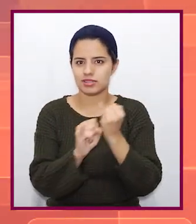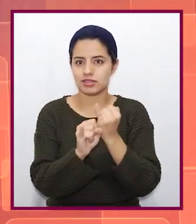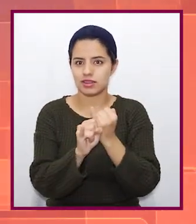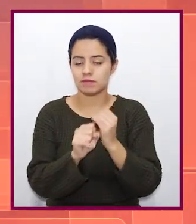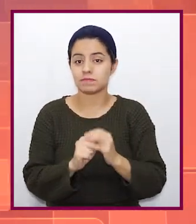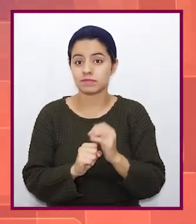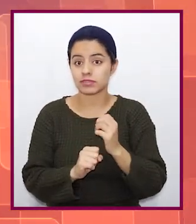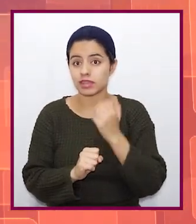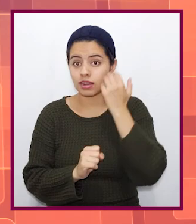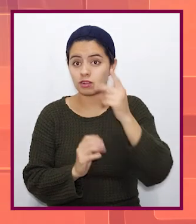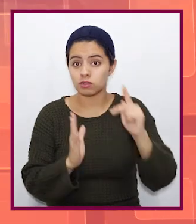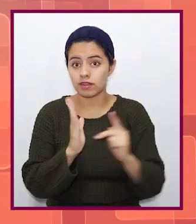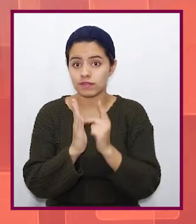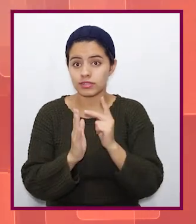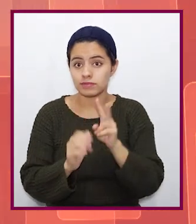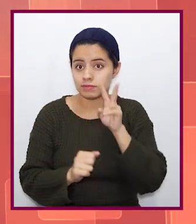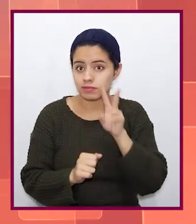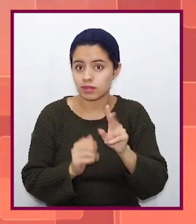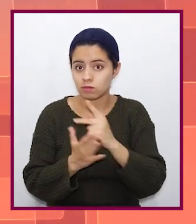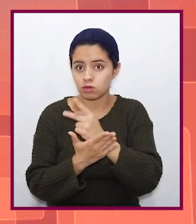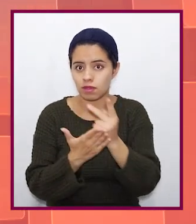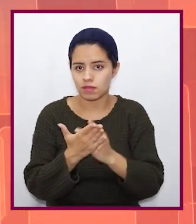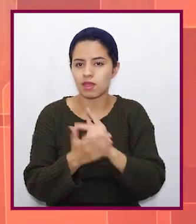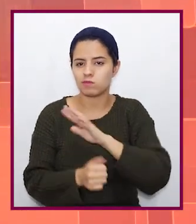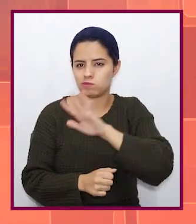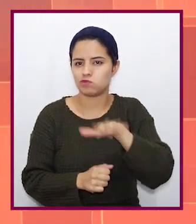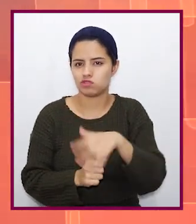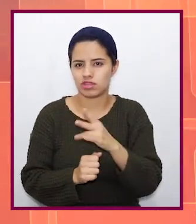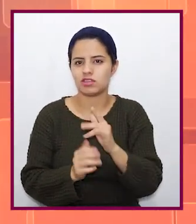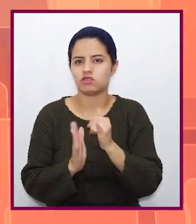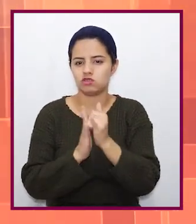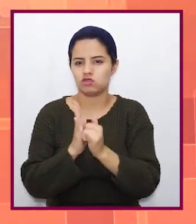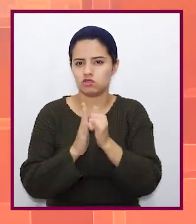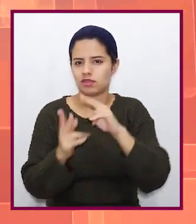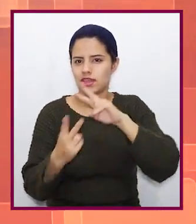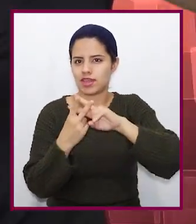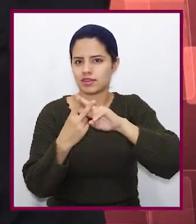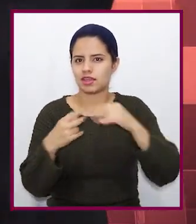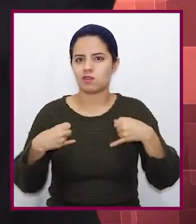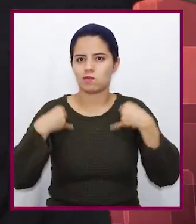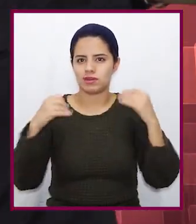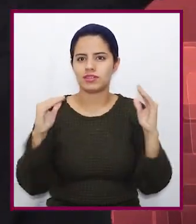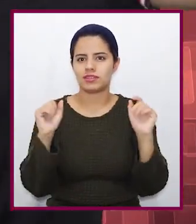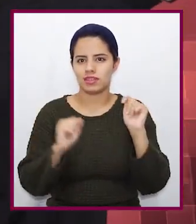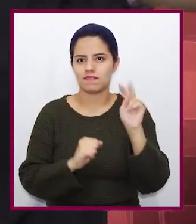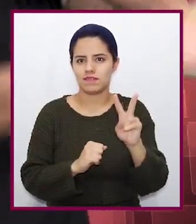si quieren volver a ver los programas, búsquenos en YouTube con el hashtag Jóvenes en TV.